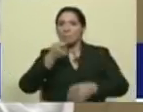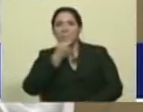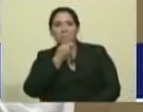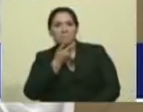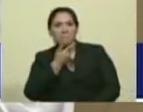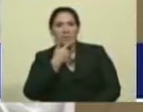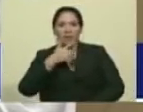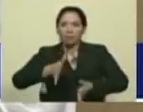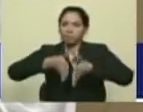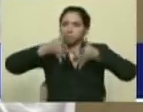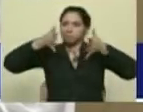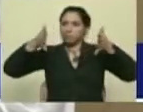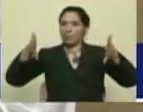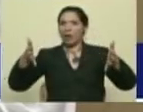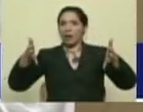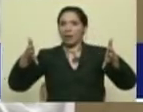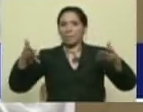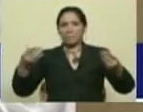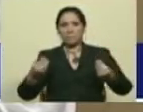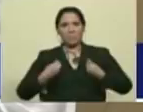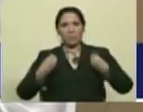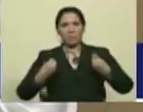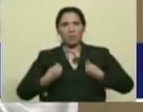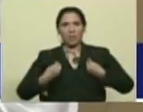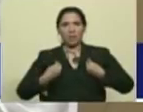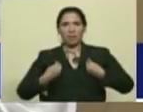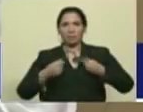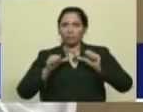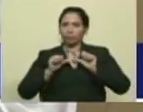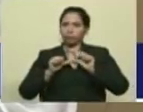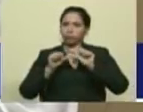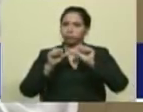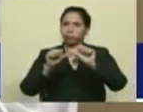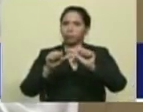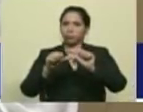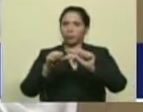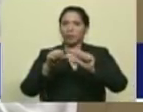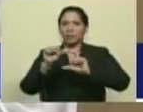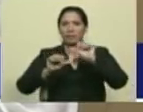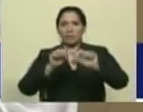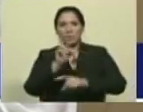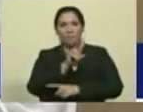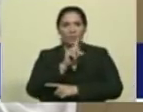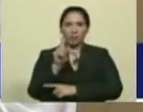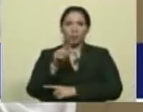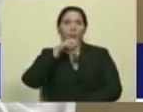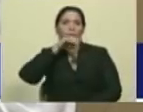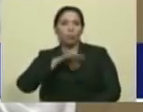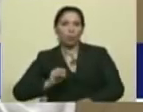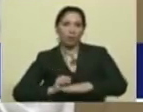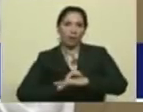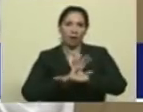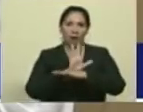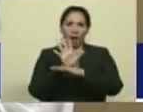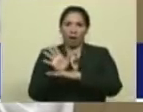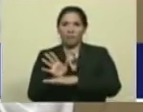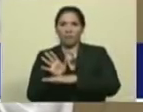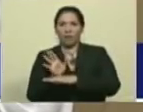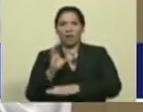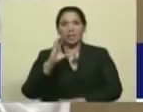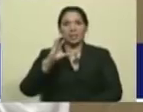historia grandiosa que hemos vivido durante este siglo XXI. La historia del ALBA, de la